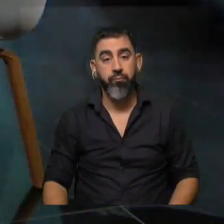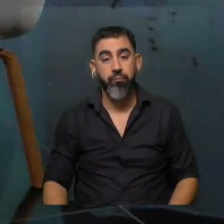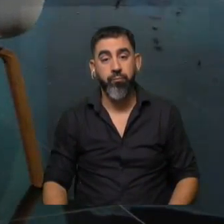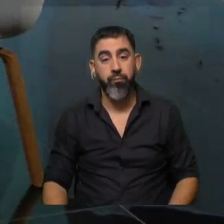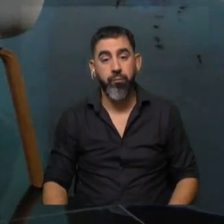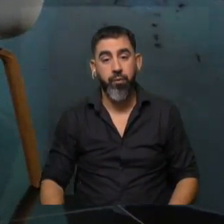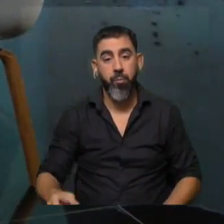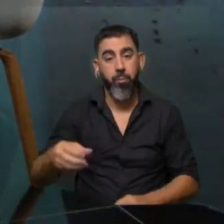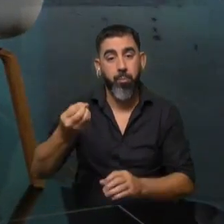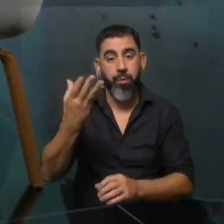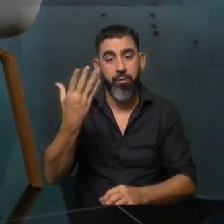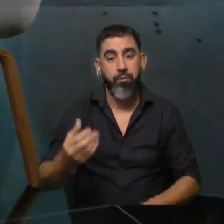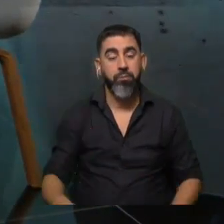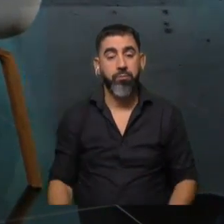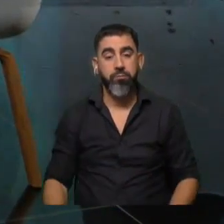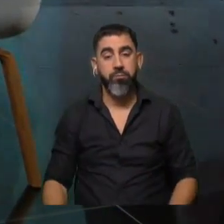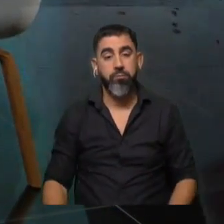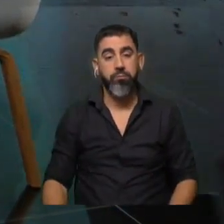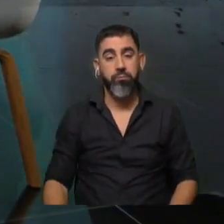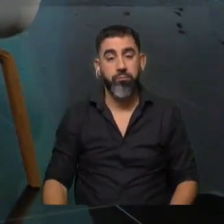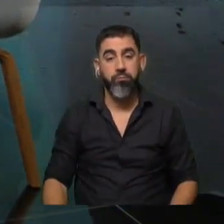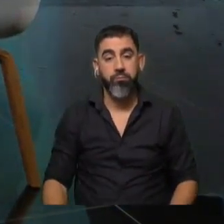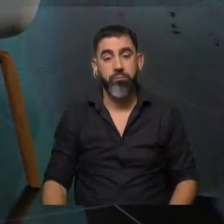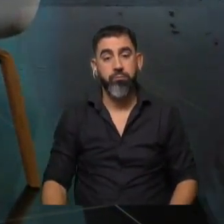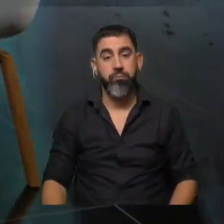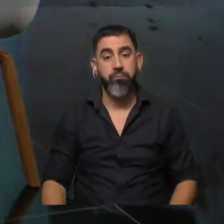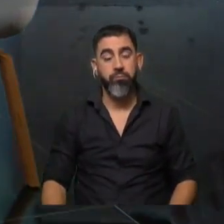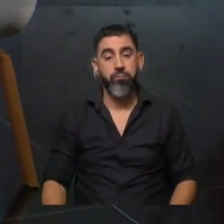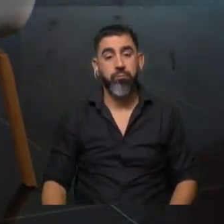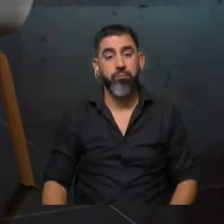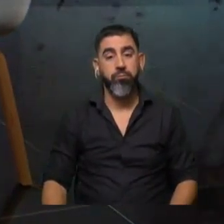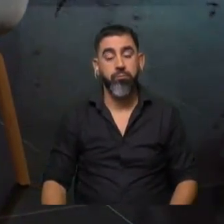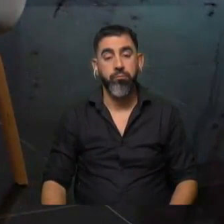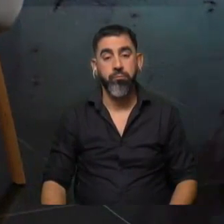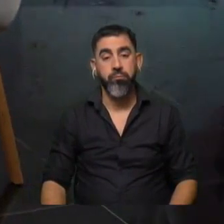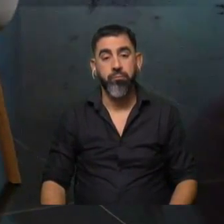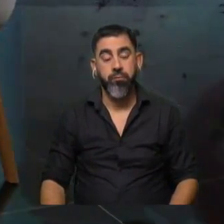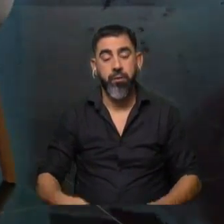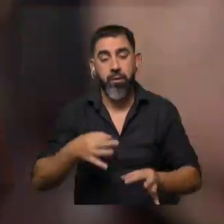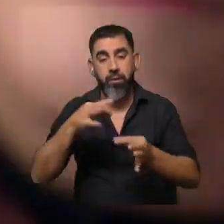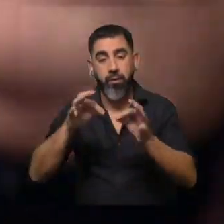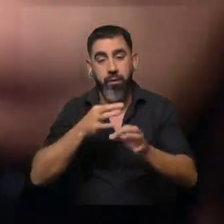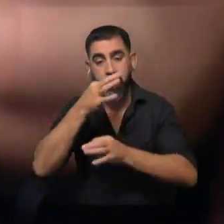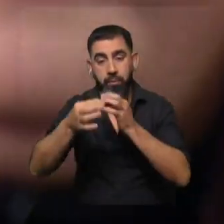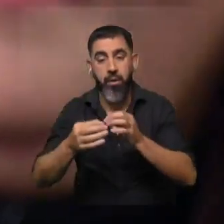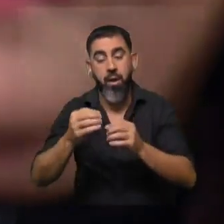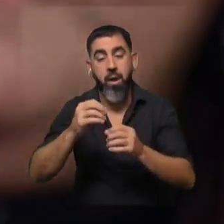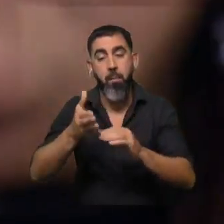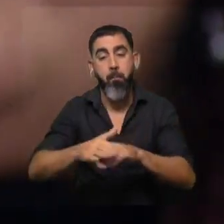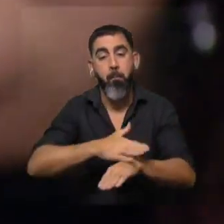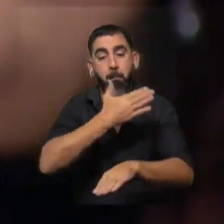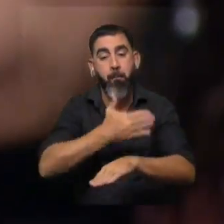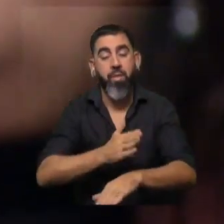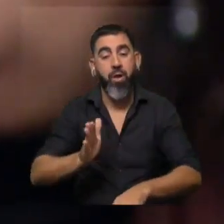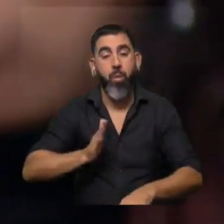no. Yo quiero que me cuenten. Yo voy a hacer la descripción de los elementos. Sí. Una media de mujer,